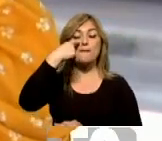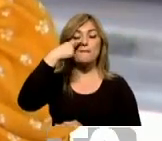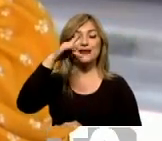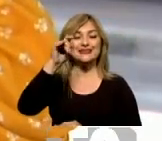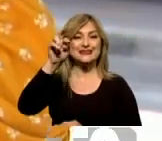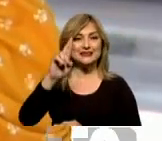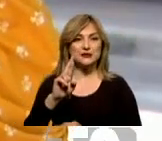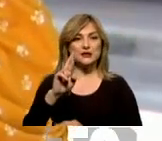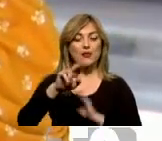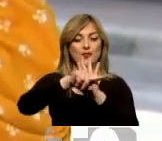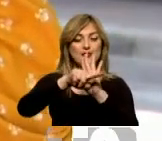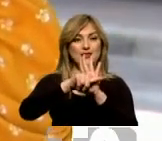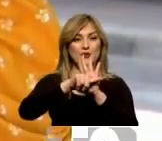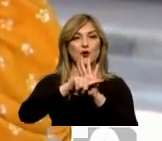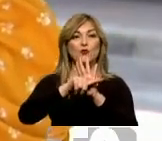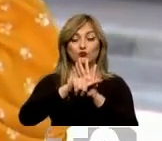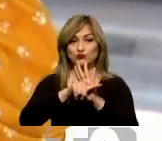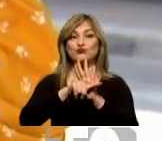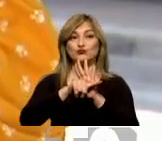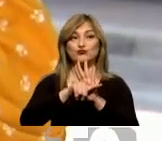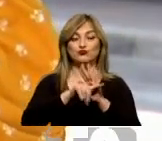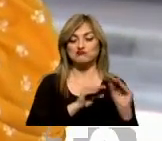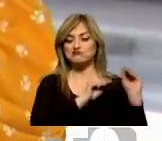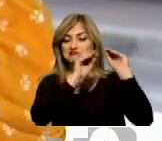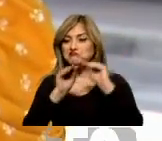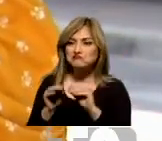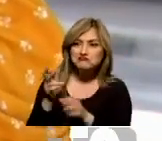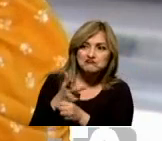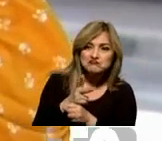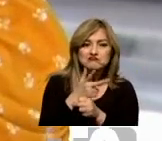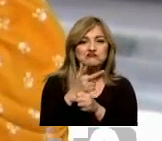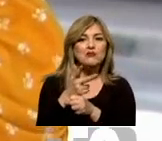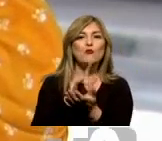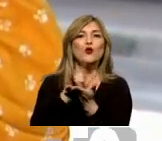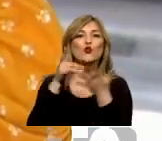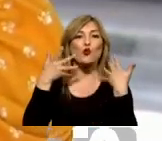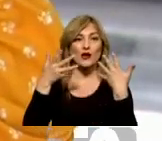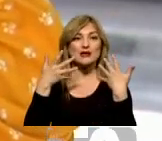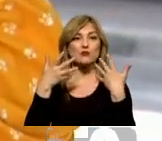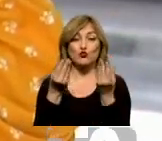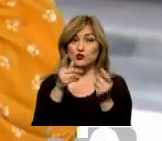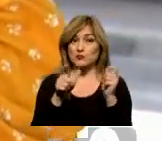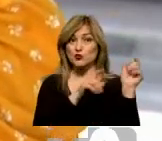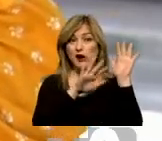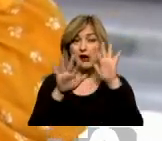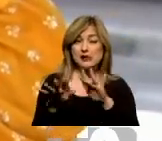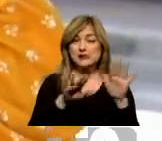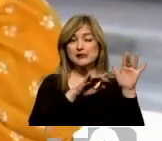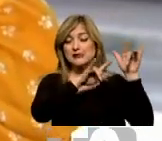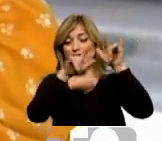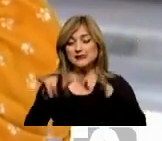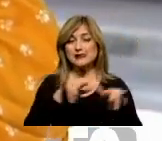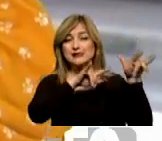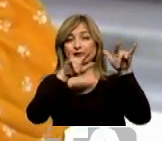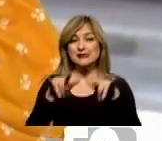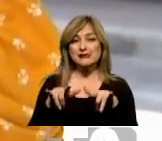últimos 10 días. Nosotros nos vinimos acá al aeropuerto de Guayaquil, uno de los más importantes por la cantidad de pasajeros que registra a